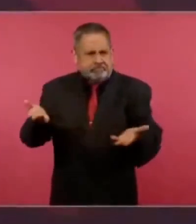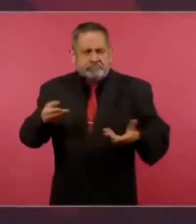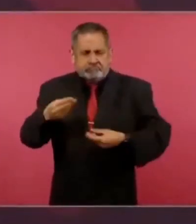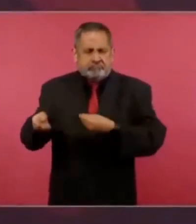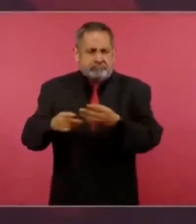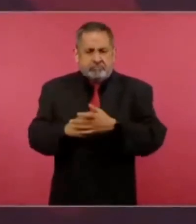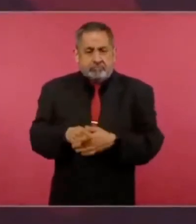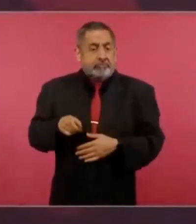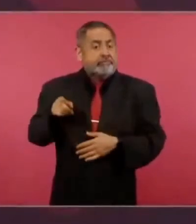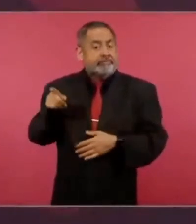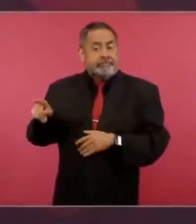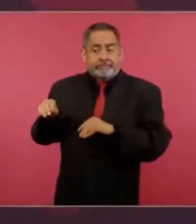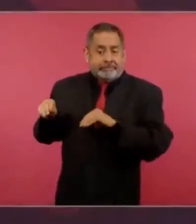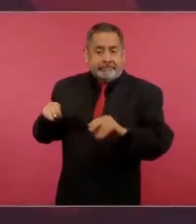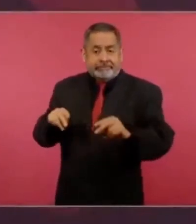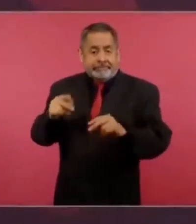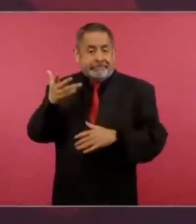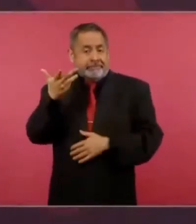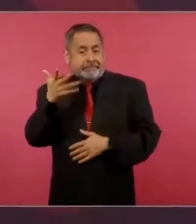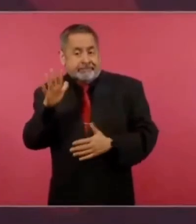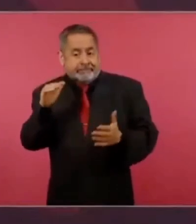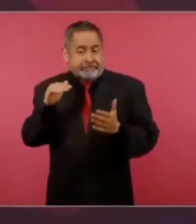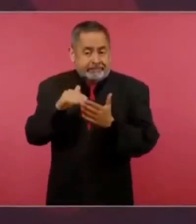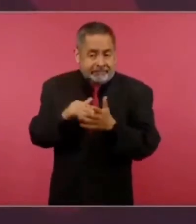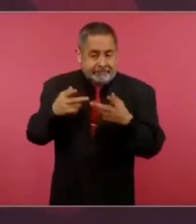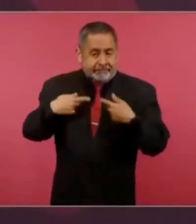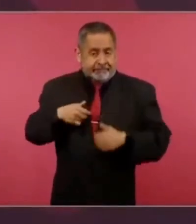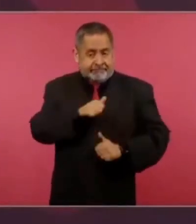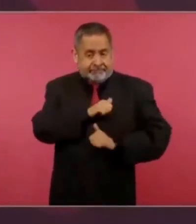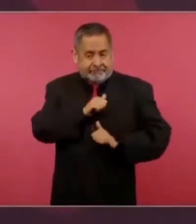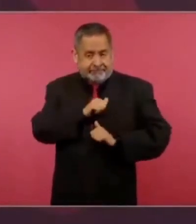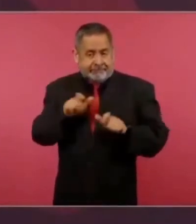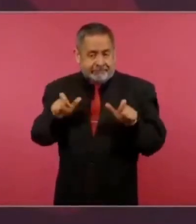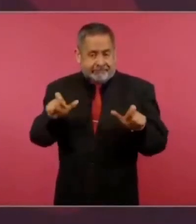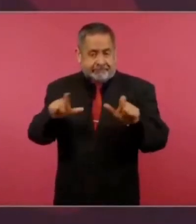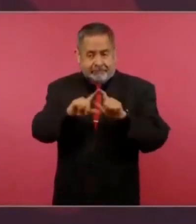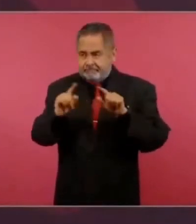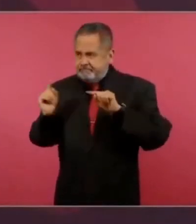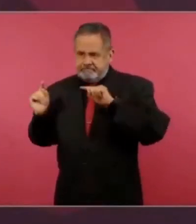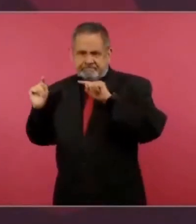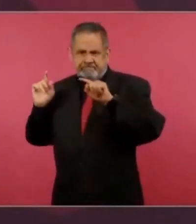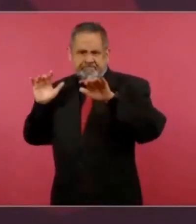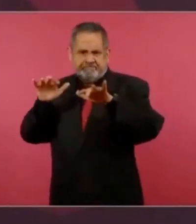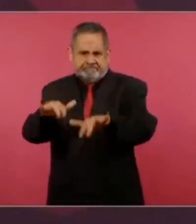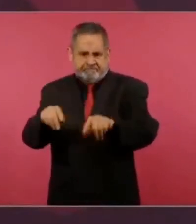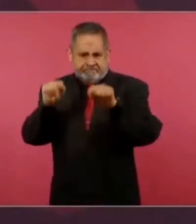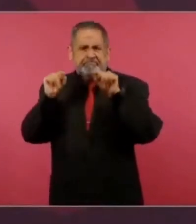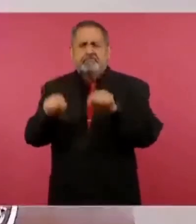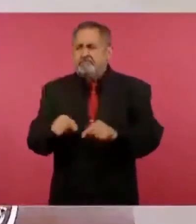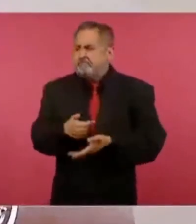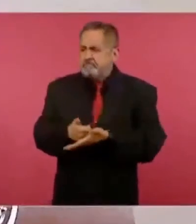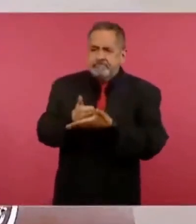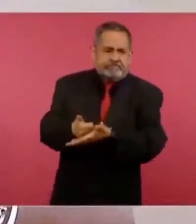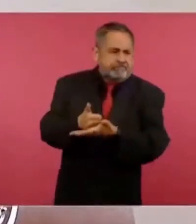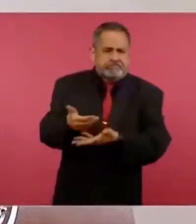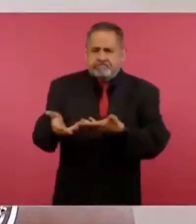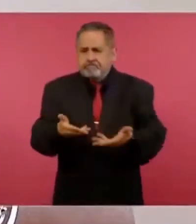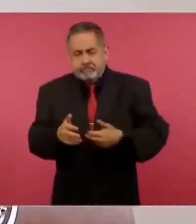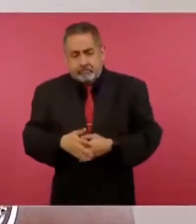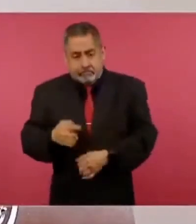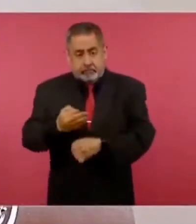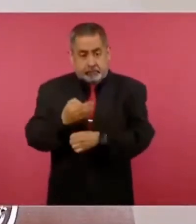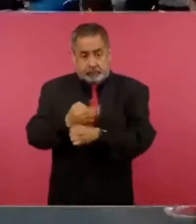se movilizaron 10,000 elementos de la Guardia Nacional y estamos